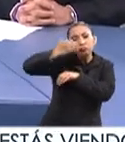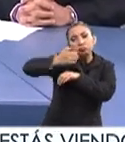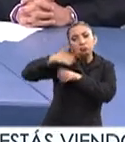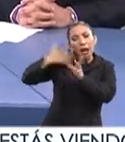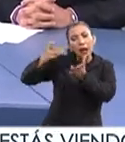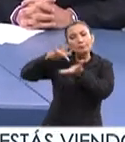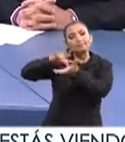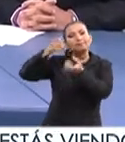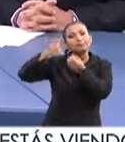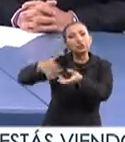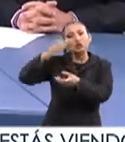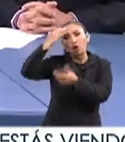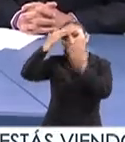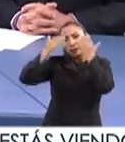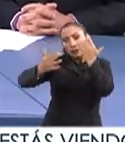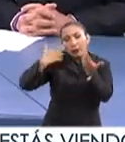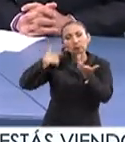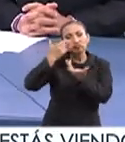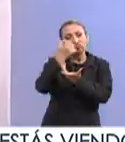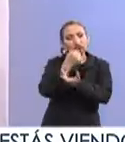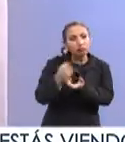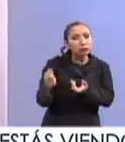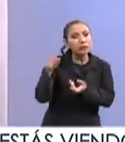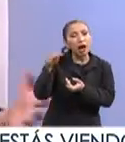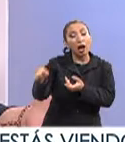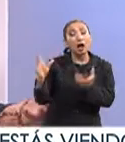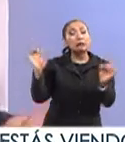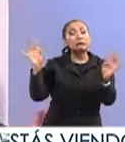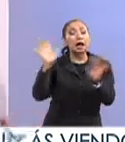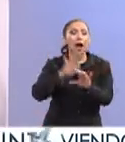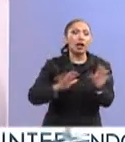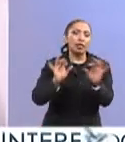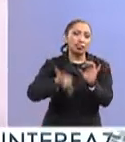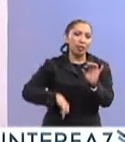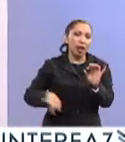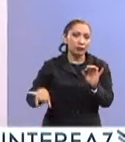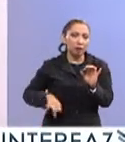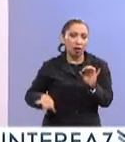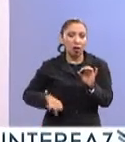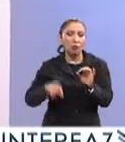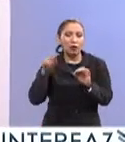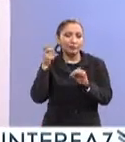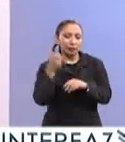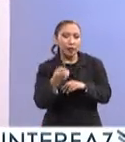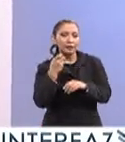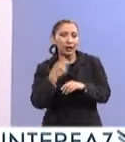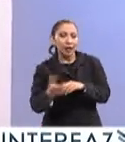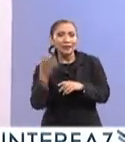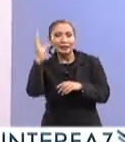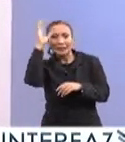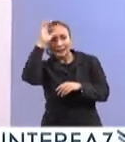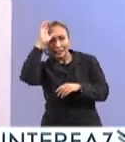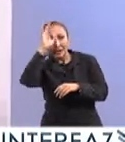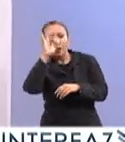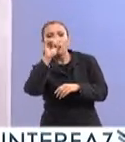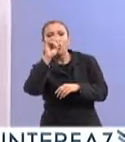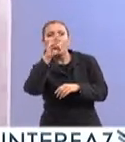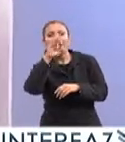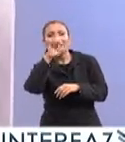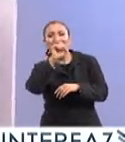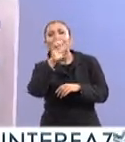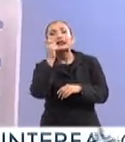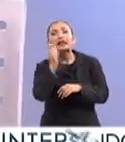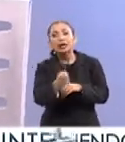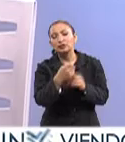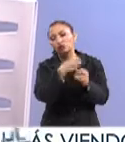para aportar sus conocimientos y sus habilidades a un área tan interesante como es esta, la de las ciencias forenses y todo lo